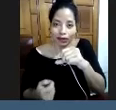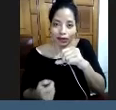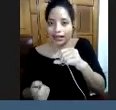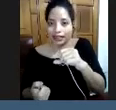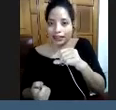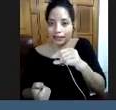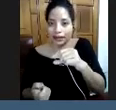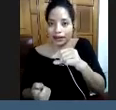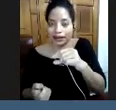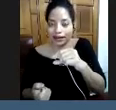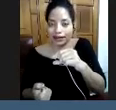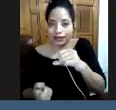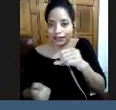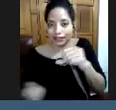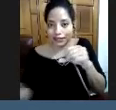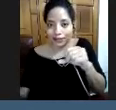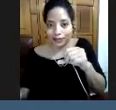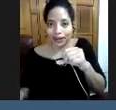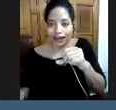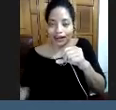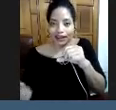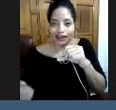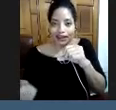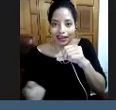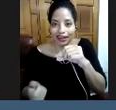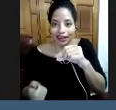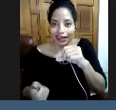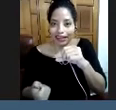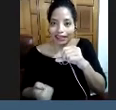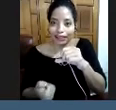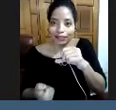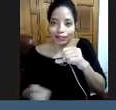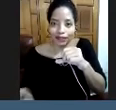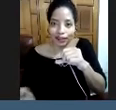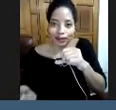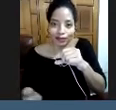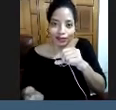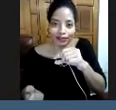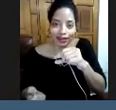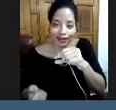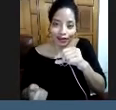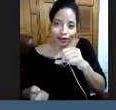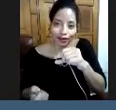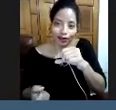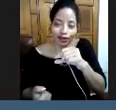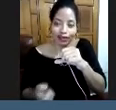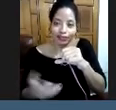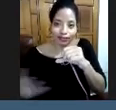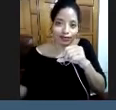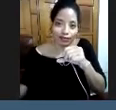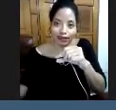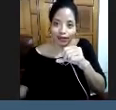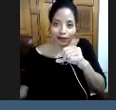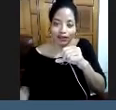cuando hablé sobre el tema censura, qué tanto podíamos hablar o no, el